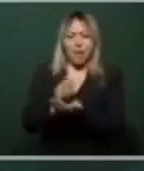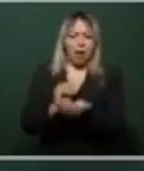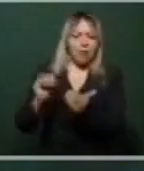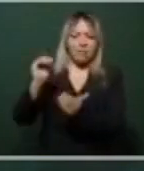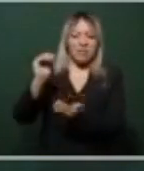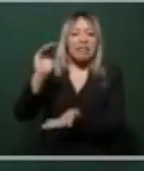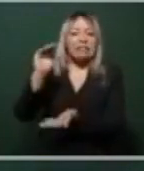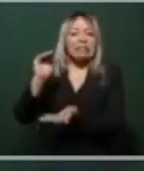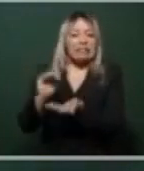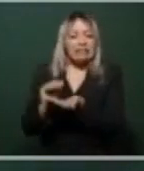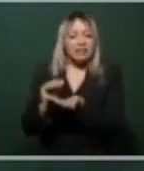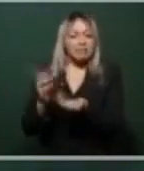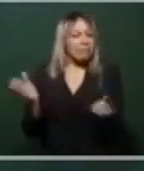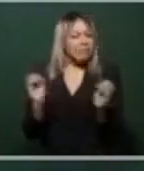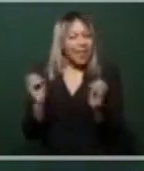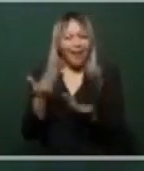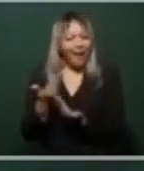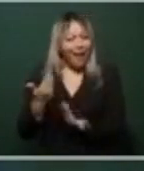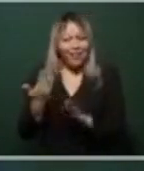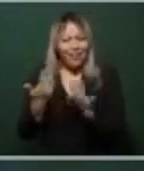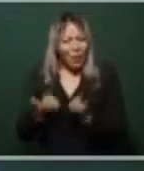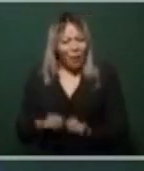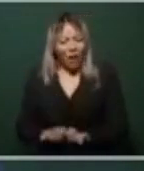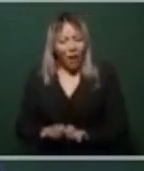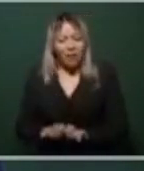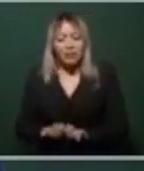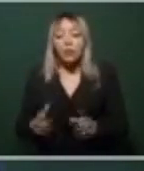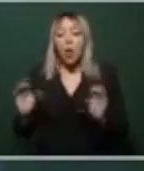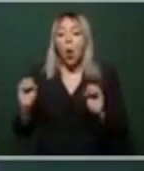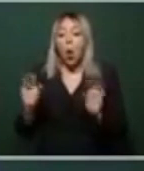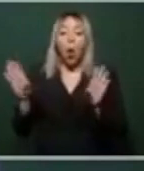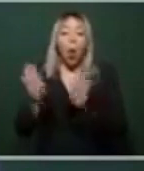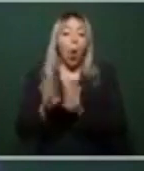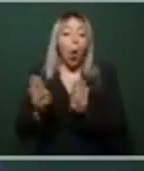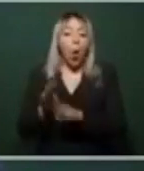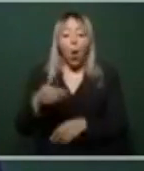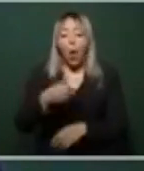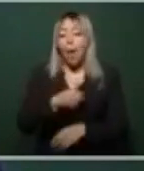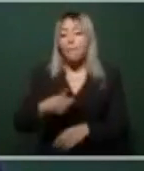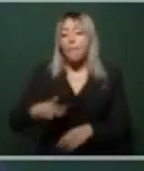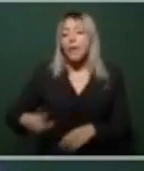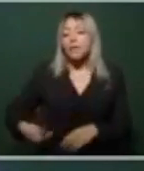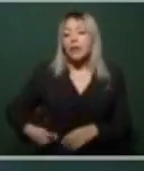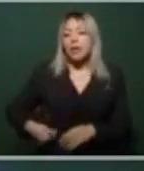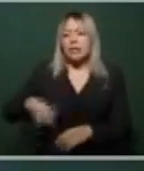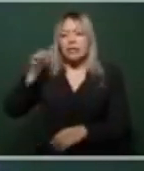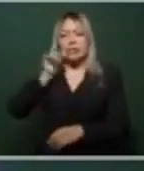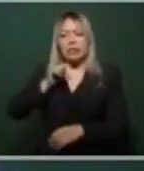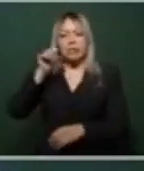cuando se había visto de que el presidente no fuese cuidado